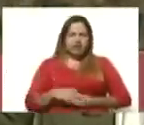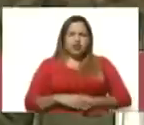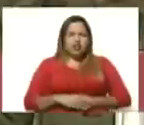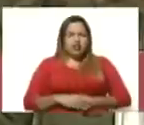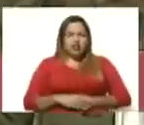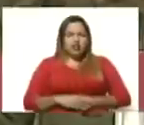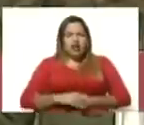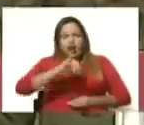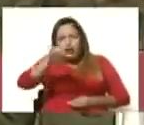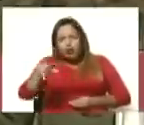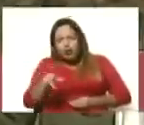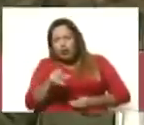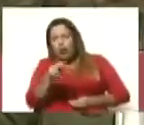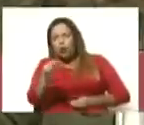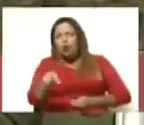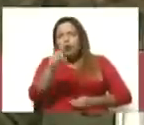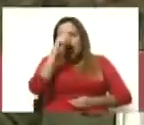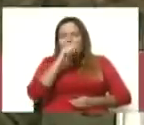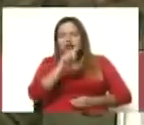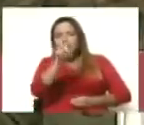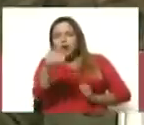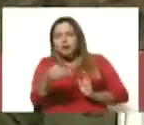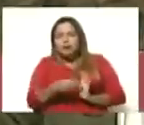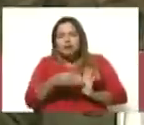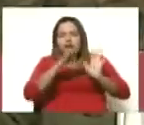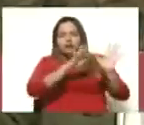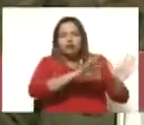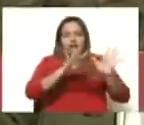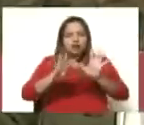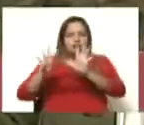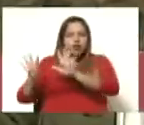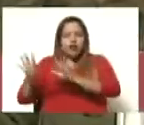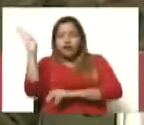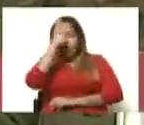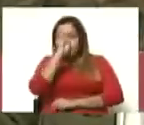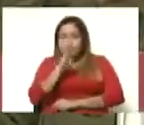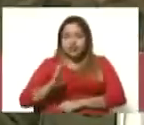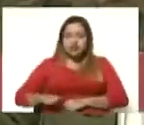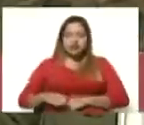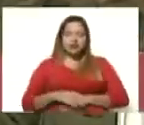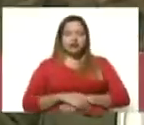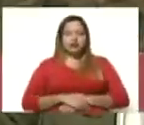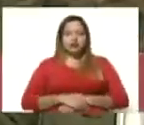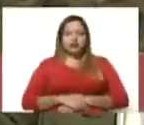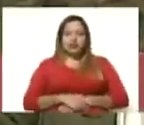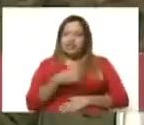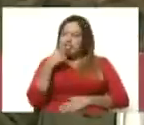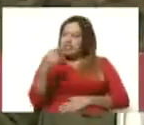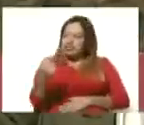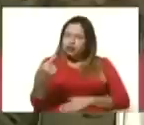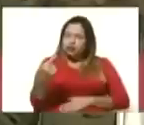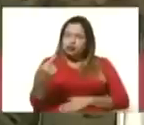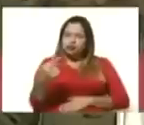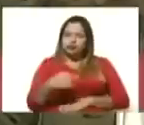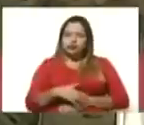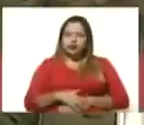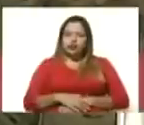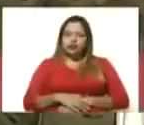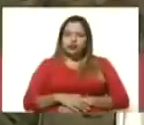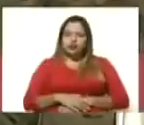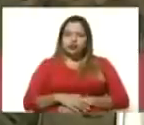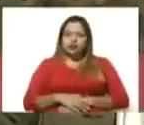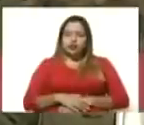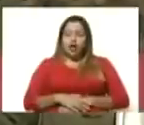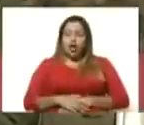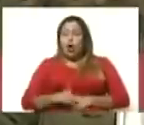junio del año 1992 en Río de Janeiro, en Brasil. Dijo, una especie está en peligro de